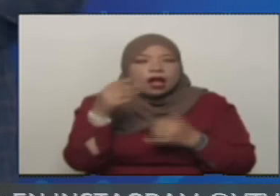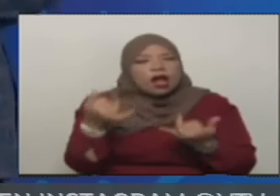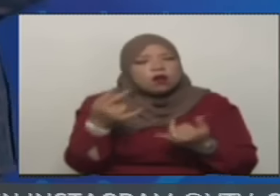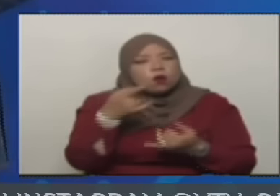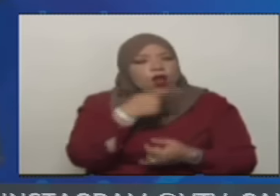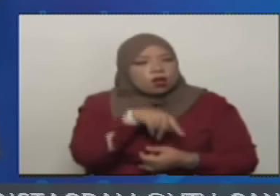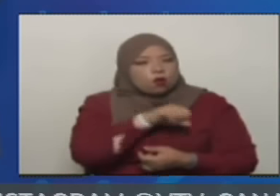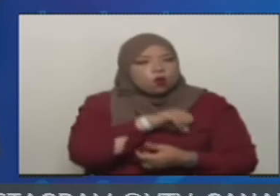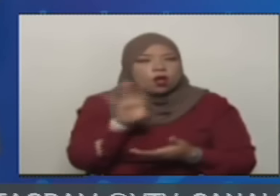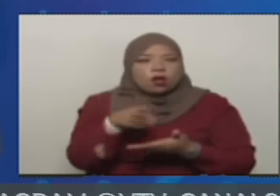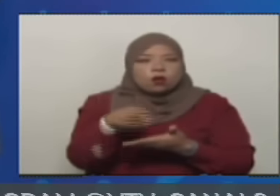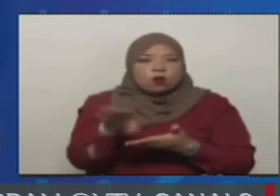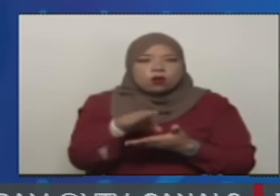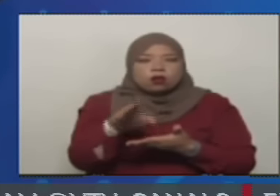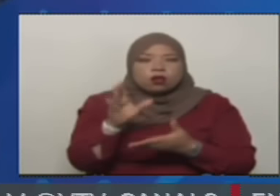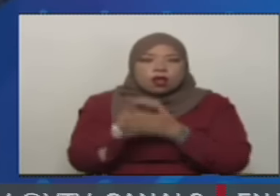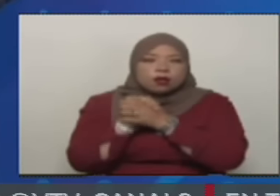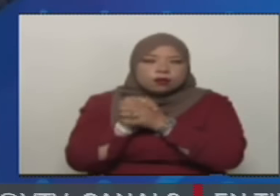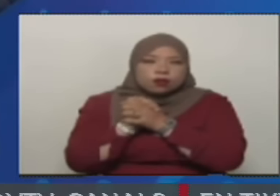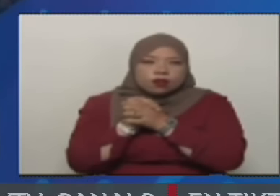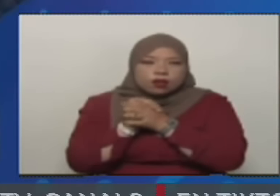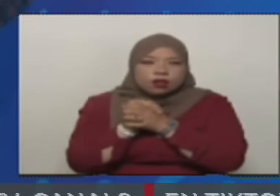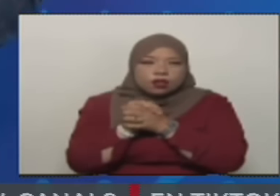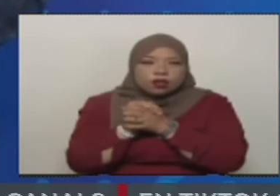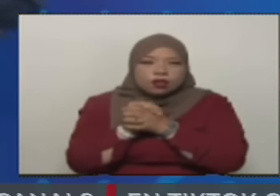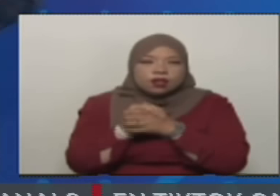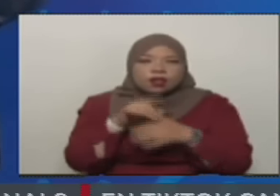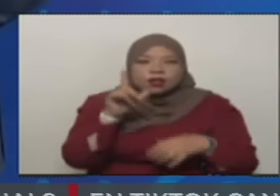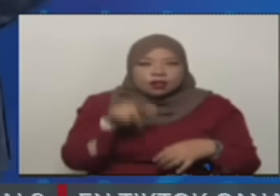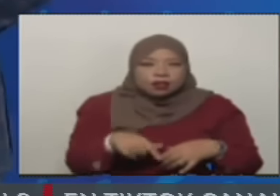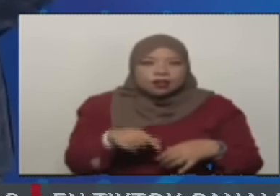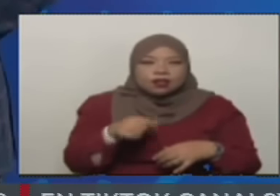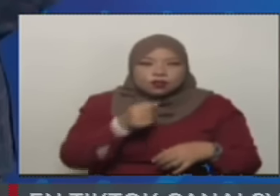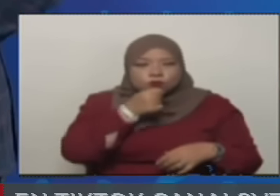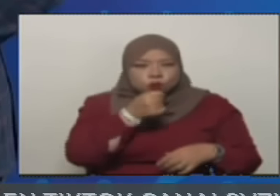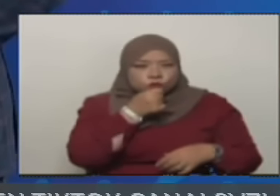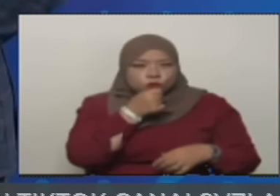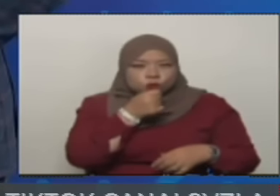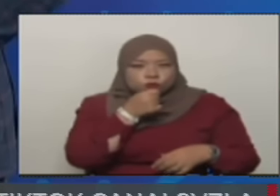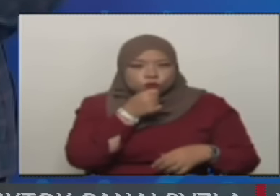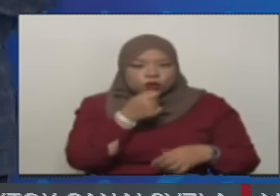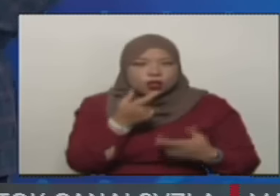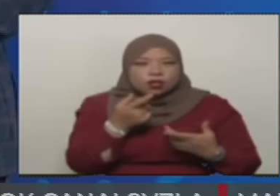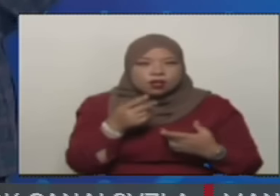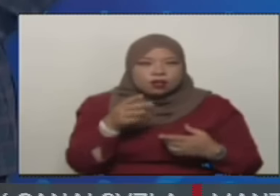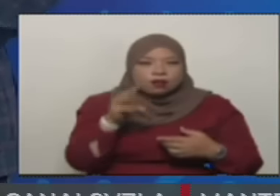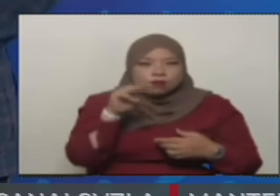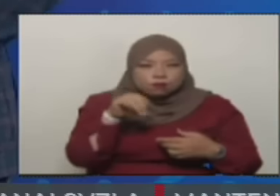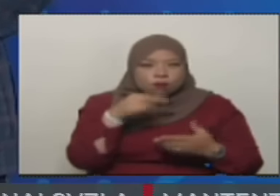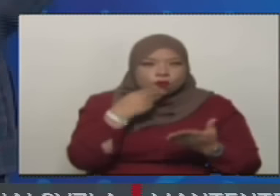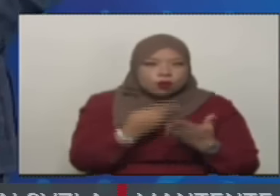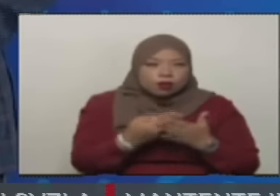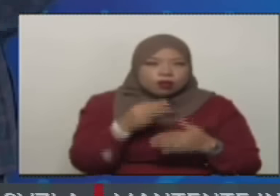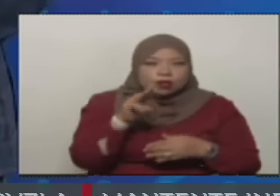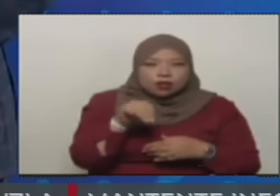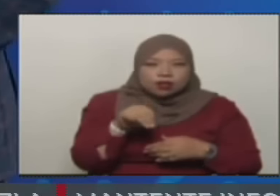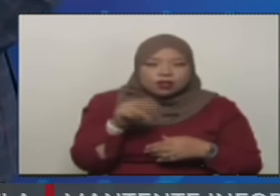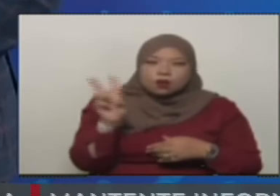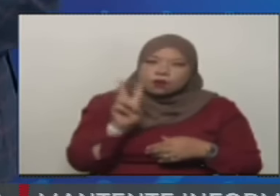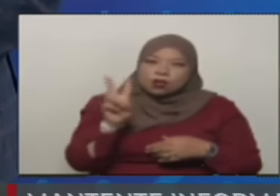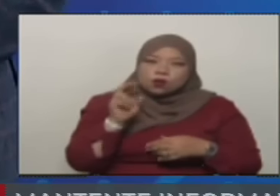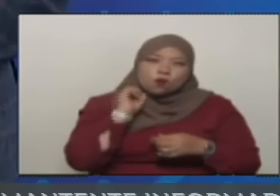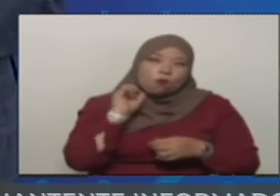porque lo llamaron. Él es amigo mío. Ajá, y con Brian Pitt. Sí, sí, también. Ellos también se suman al Proyecto M. También se suman al Factor M. Es que Venezuela está de